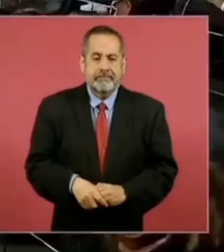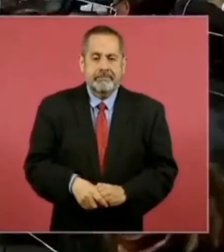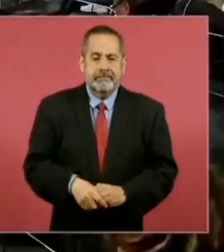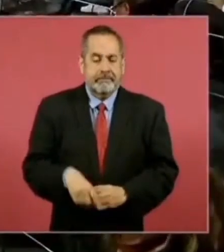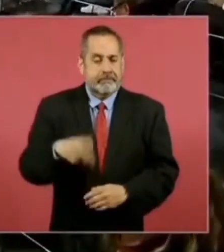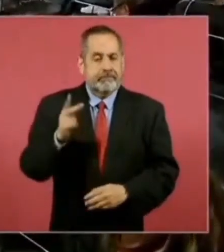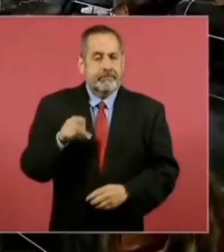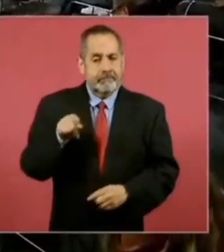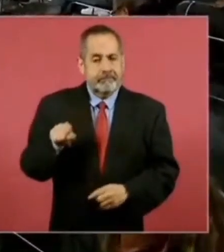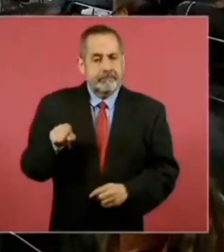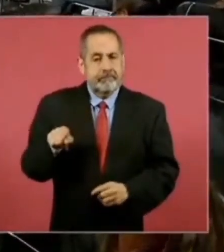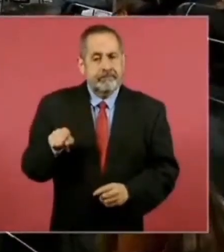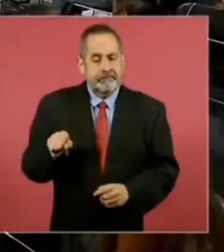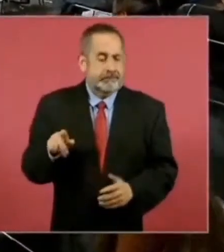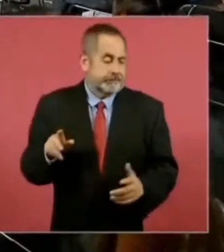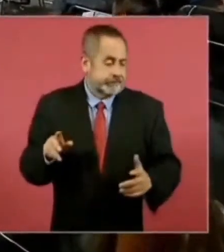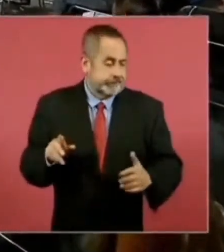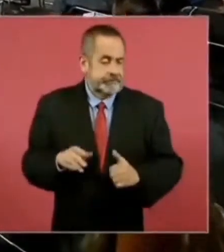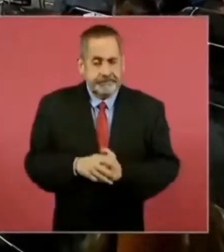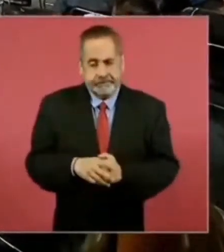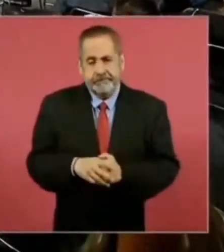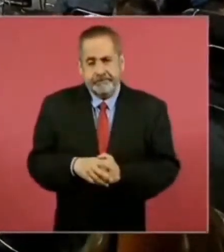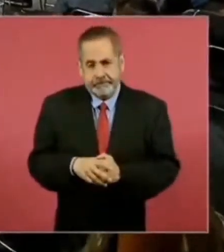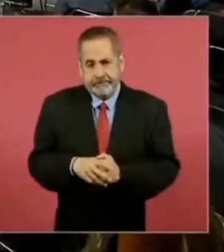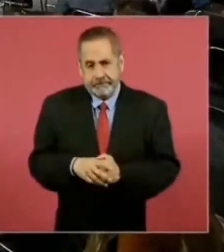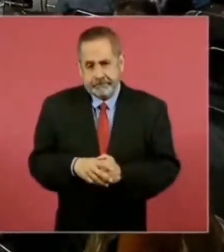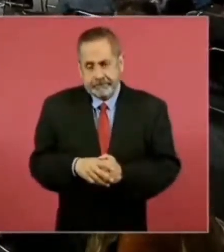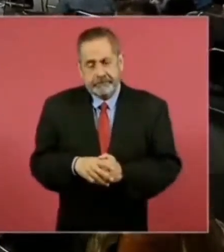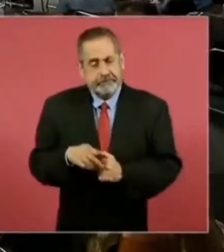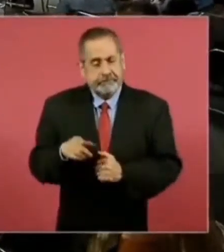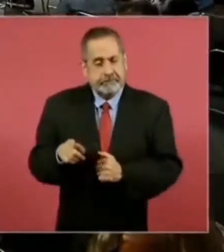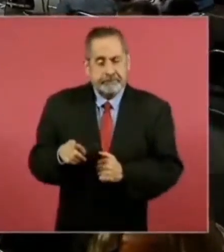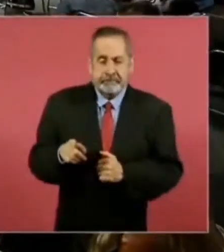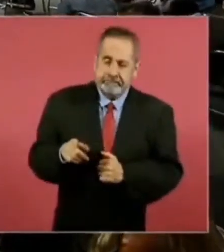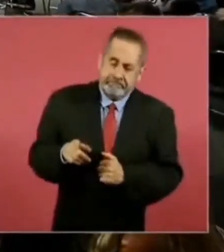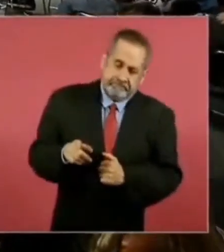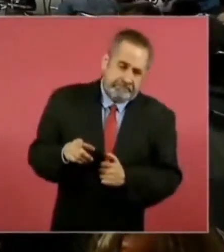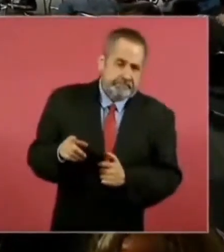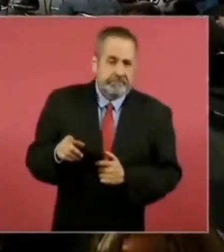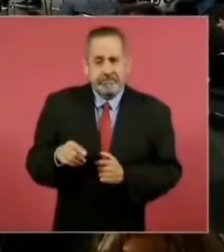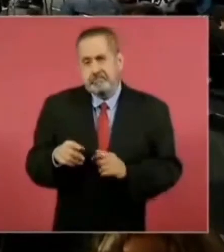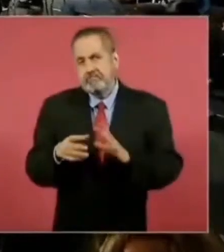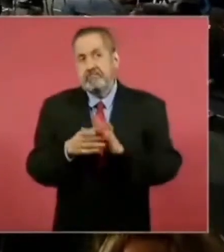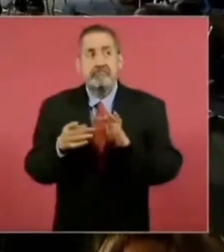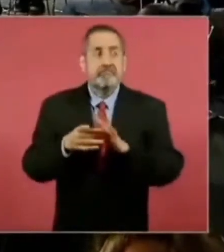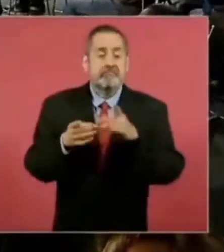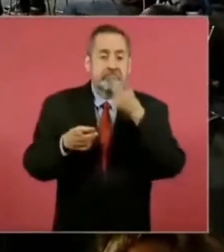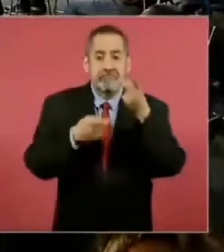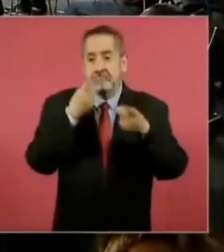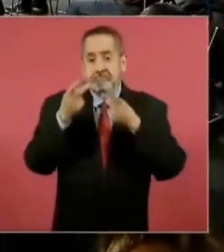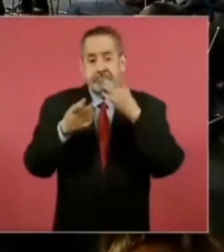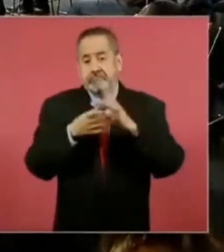Pero con todo lo que se pueda decir de